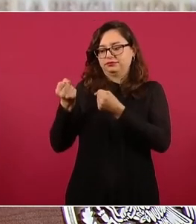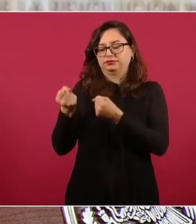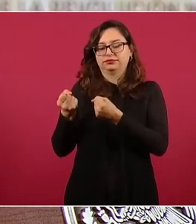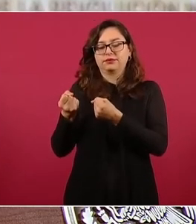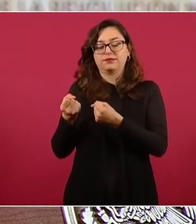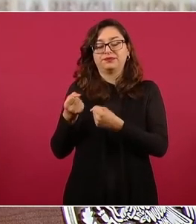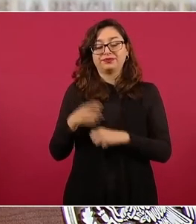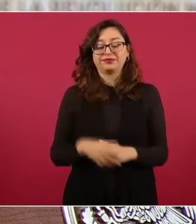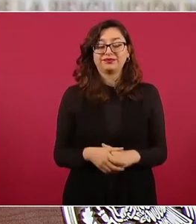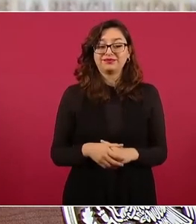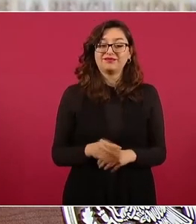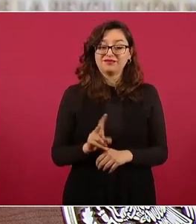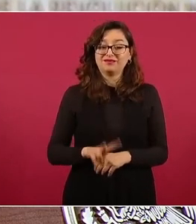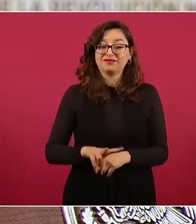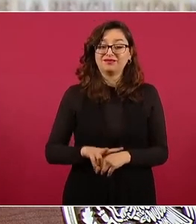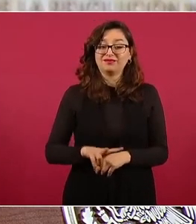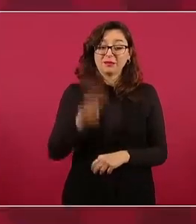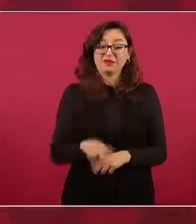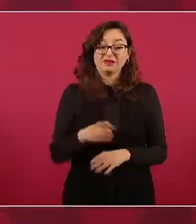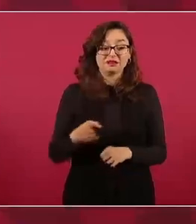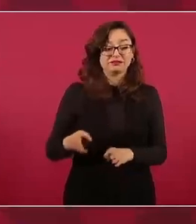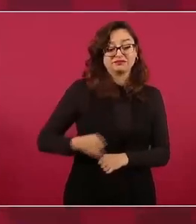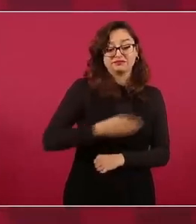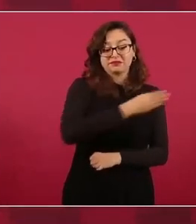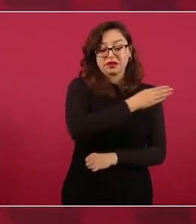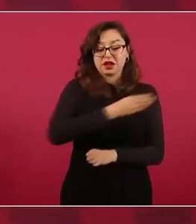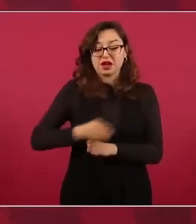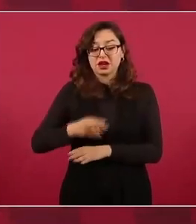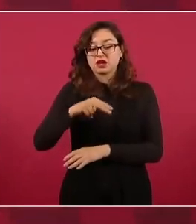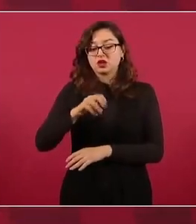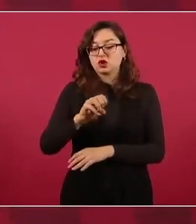durante el periodo neoliberal se